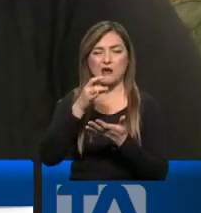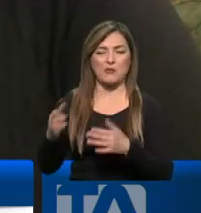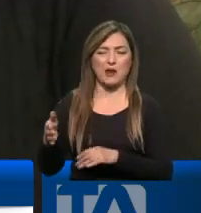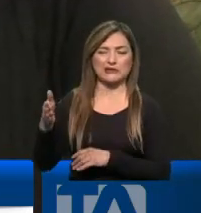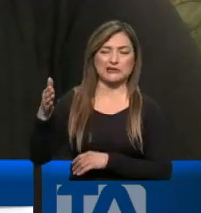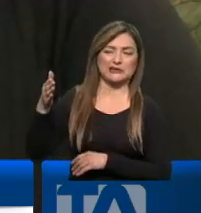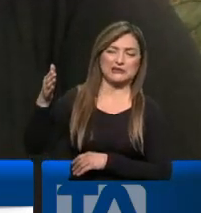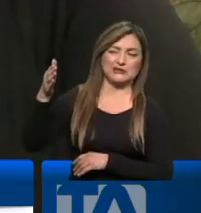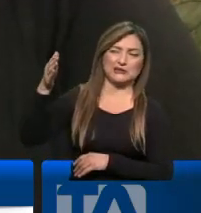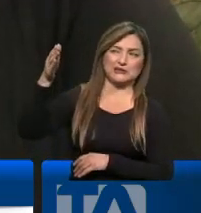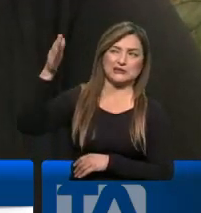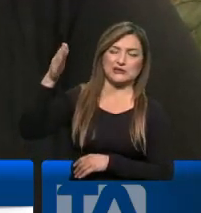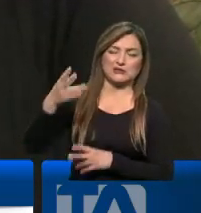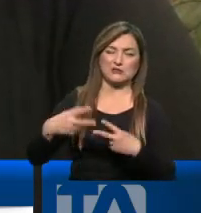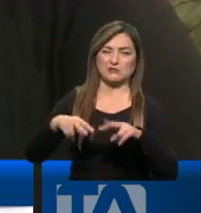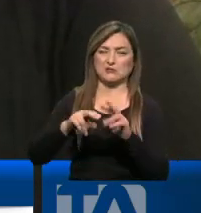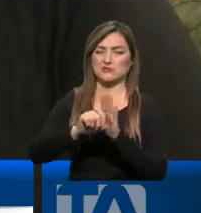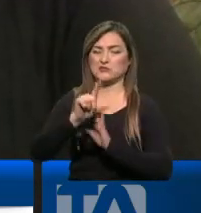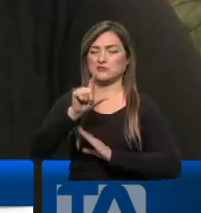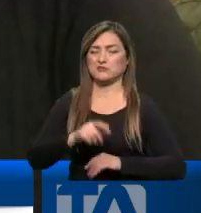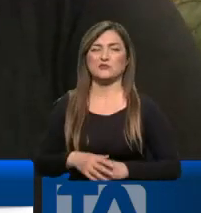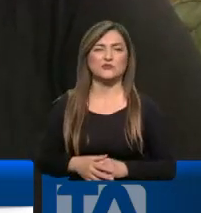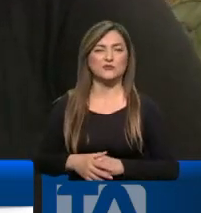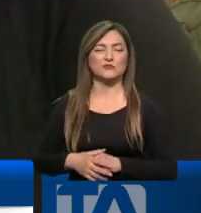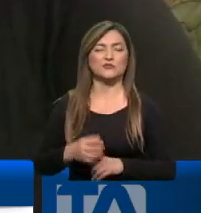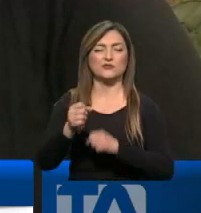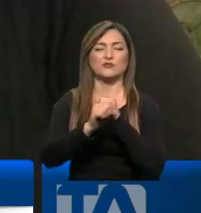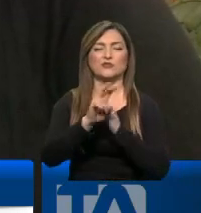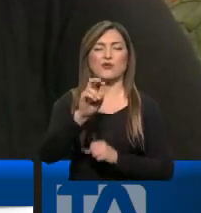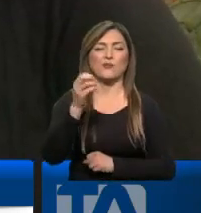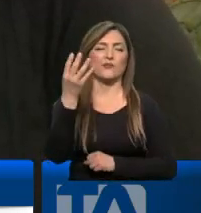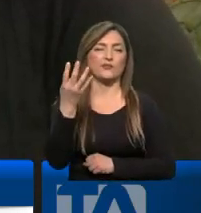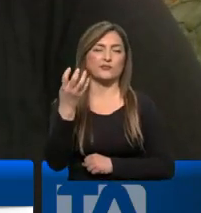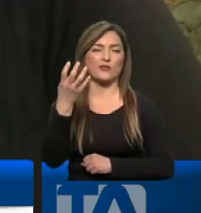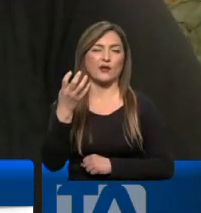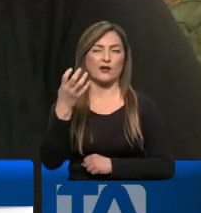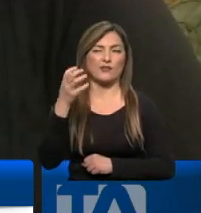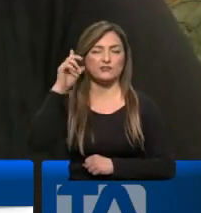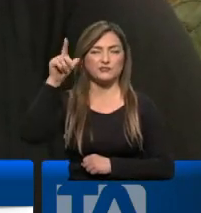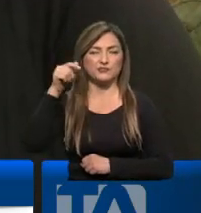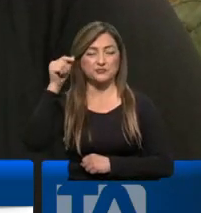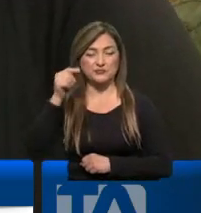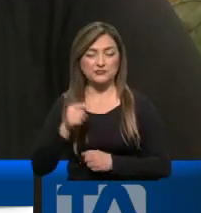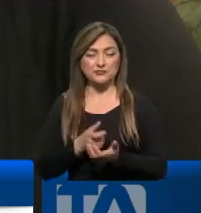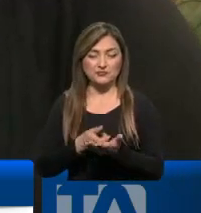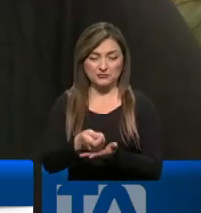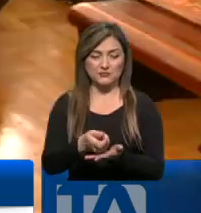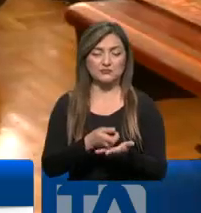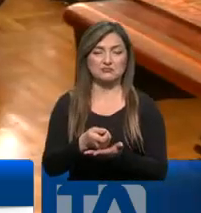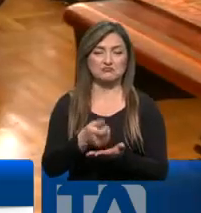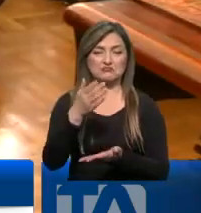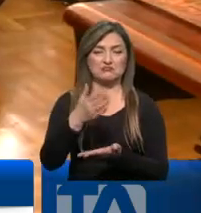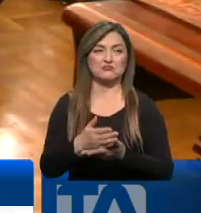cual actualmente es muy costosa, y desde el 2014 el Estado dejó de